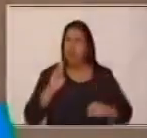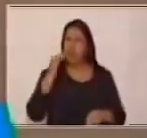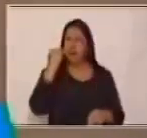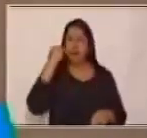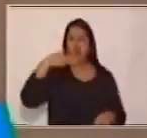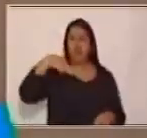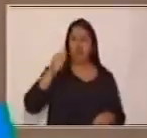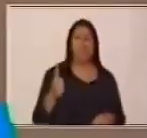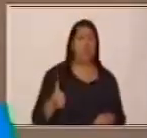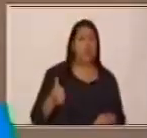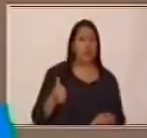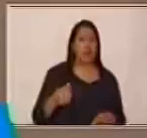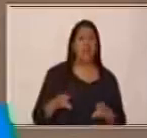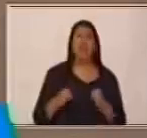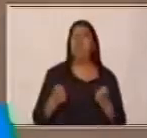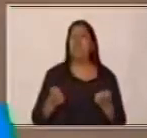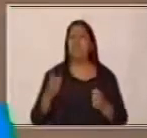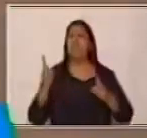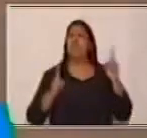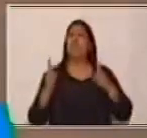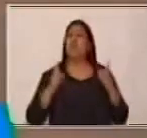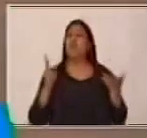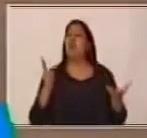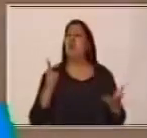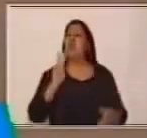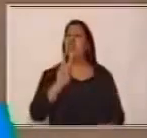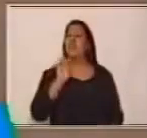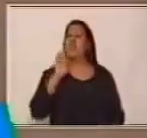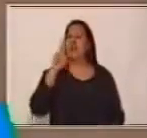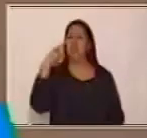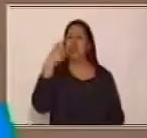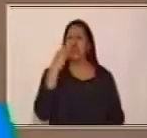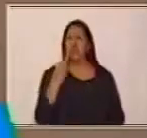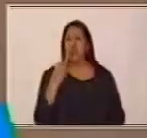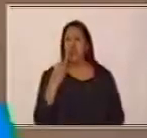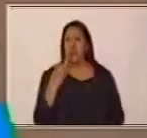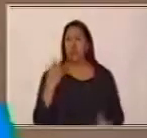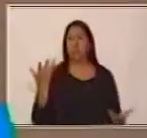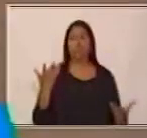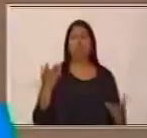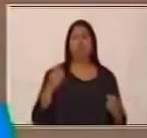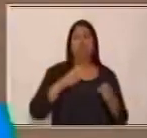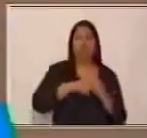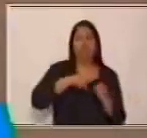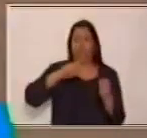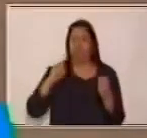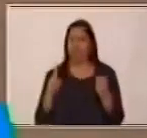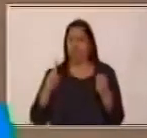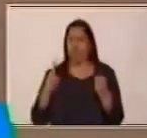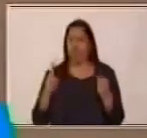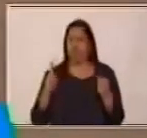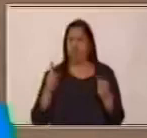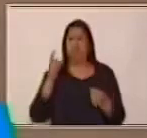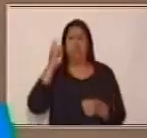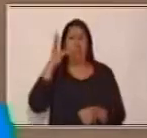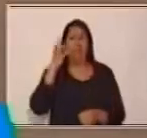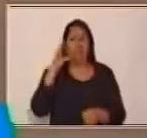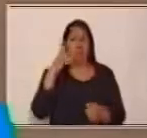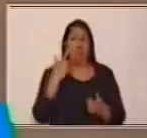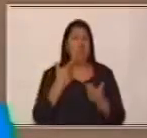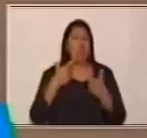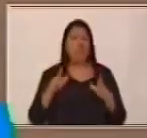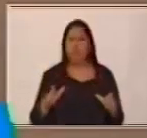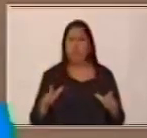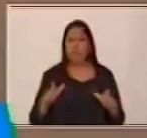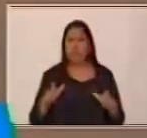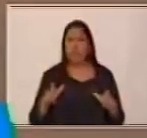¿qué tipo de verso es entonces? ¿Es un verso suelto, verso blanco, verso libre? Y